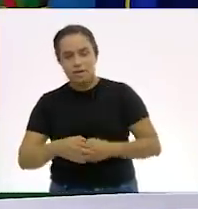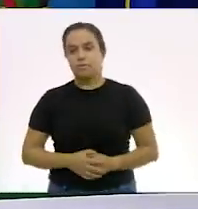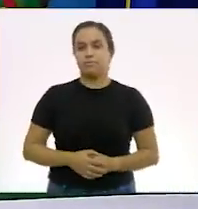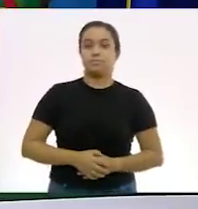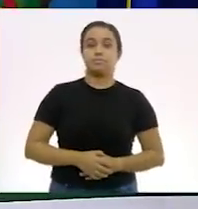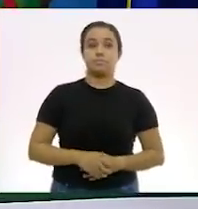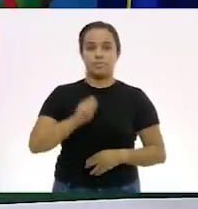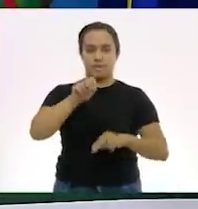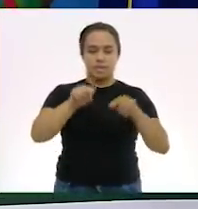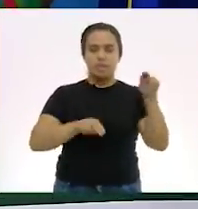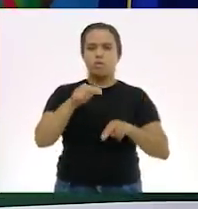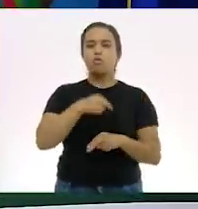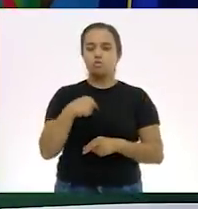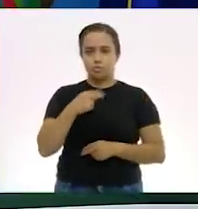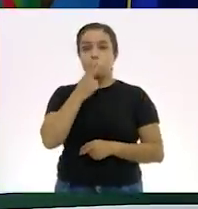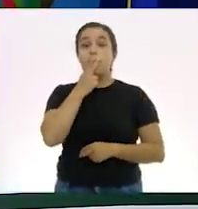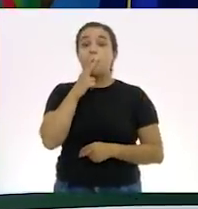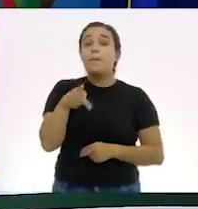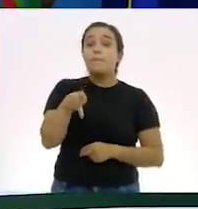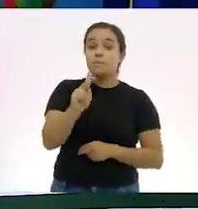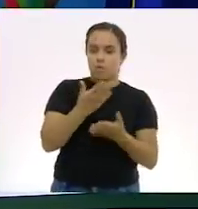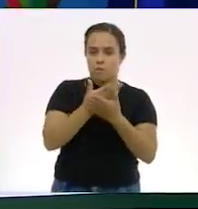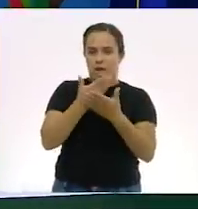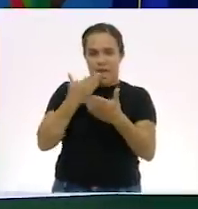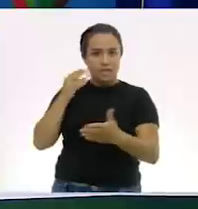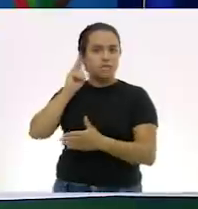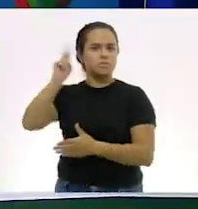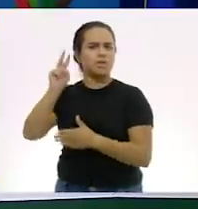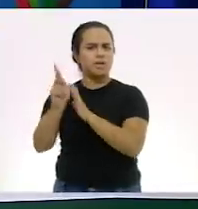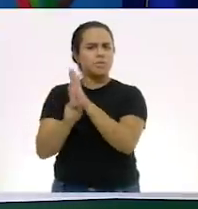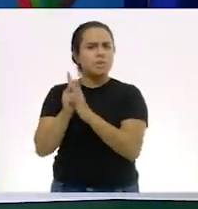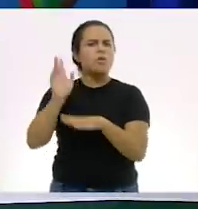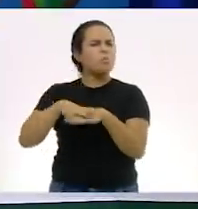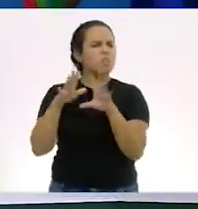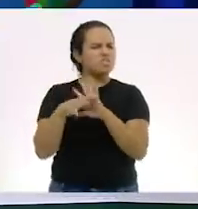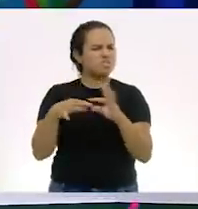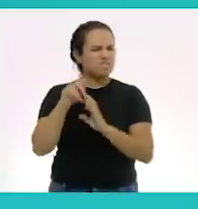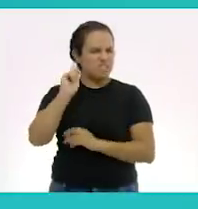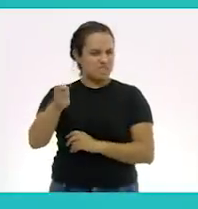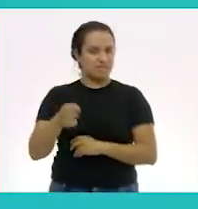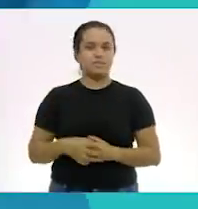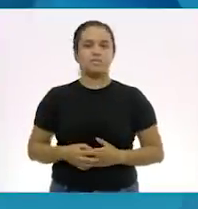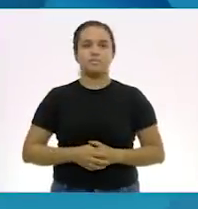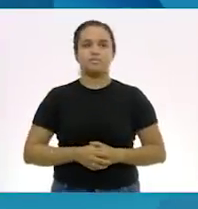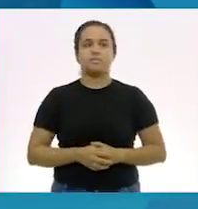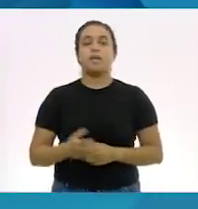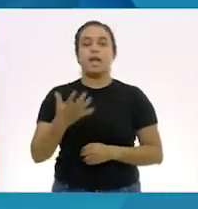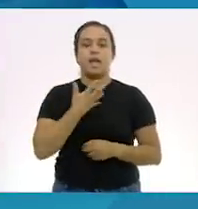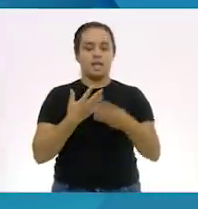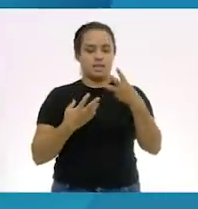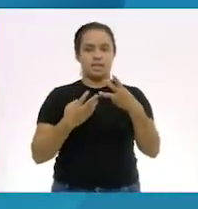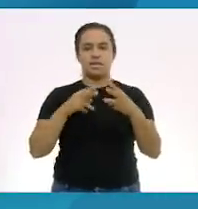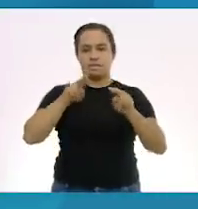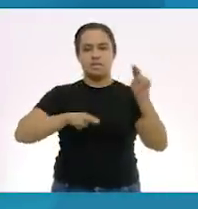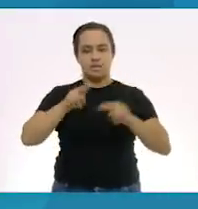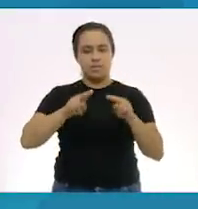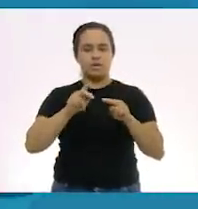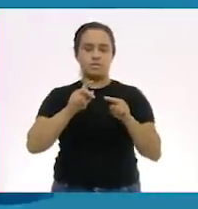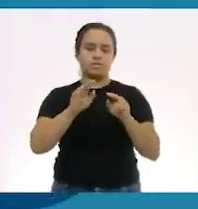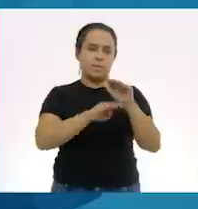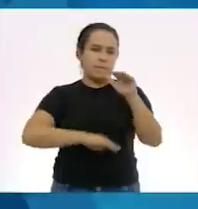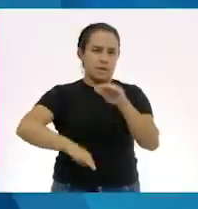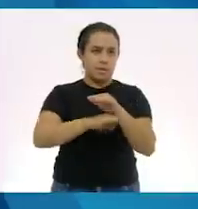hacerlo agachados? Justo iba a preguntar si podíamos hacerlo como en... Porque ya lo sé aquí. Ahora, ¿se